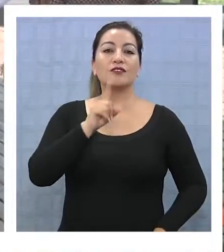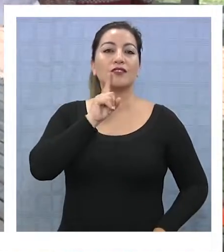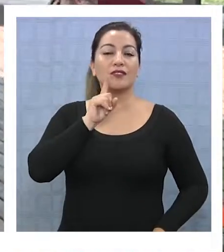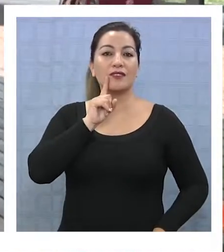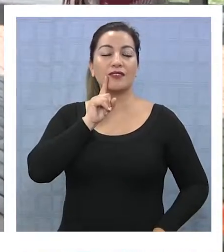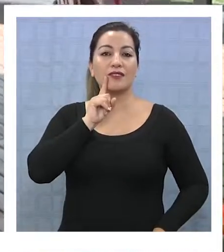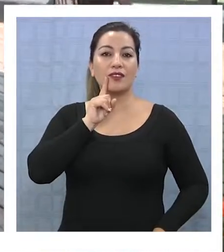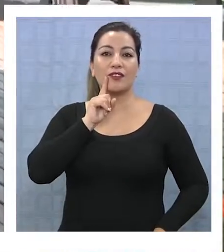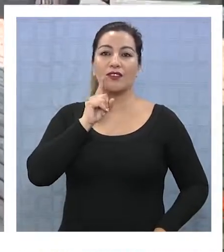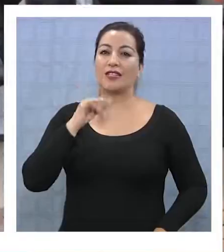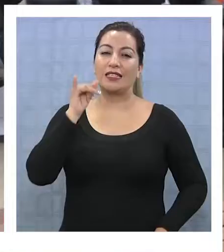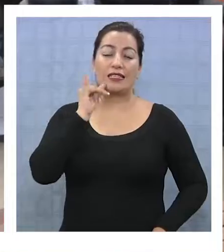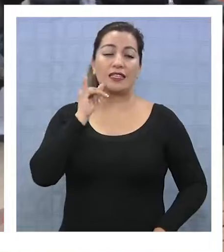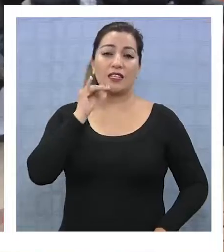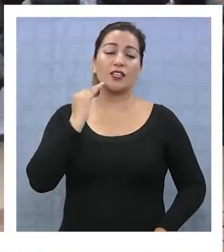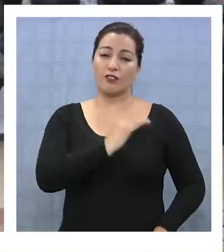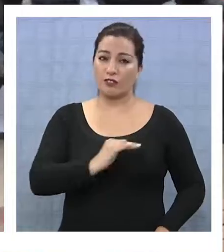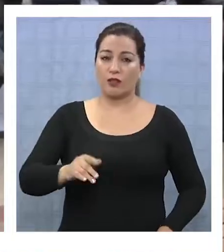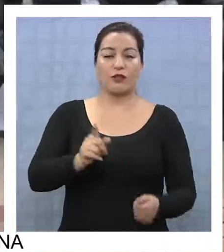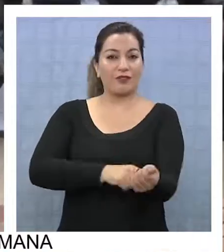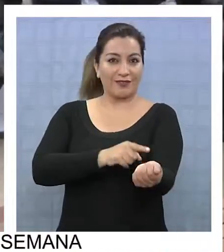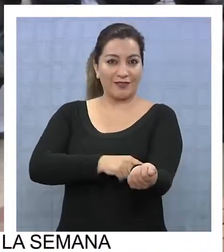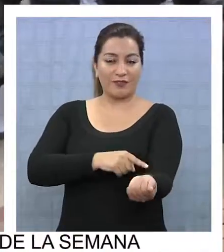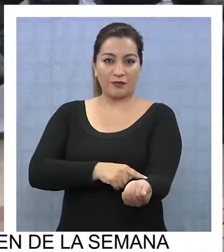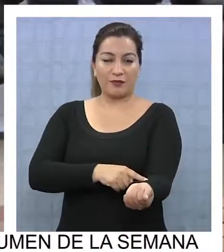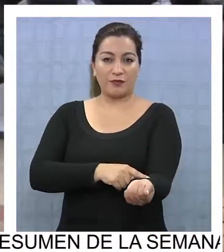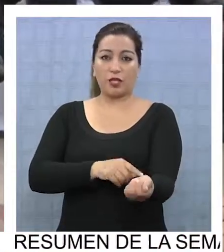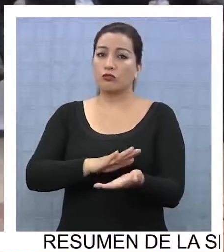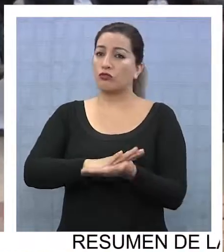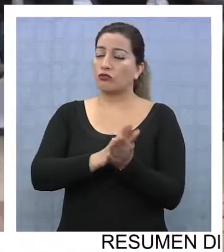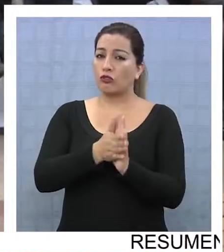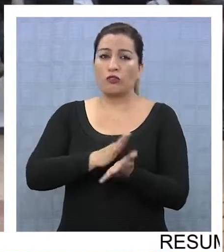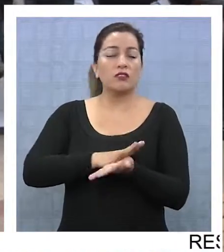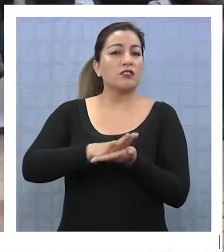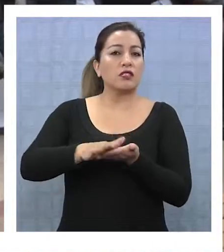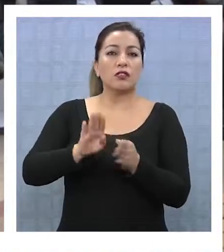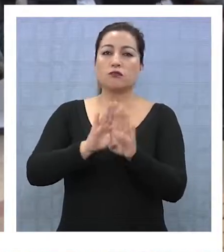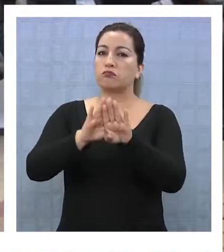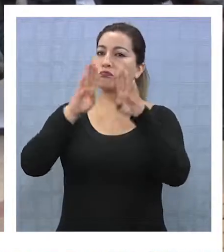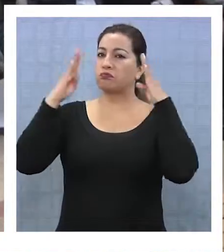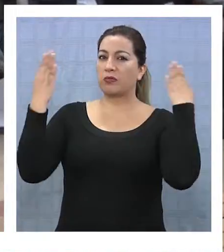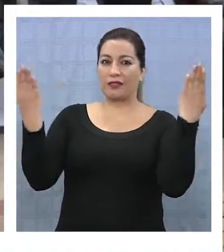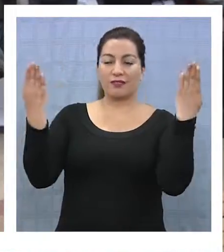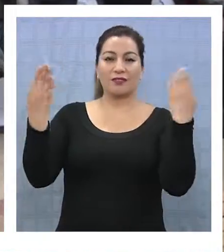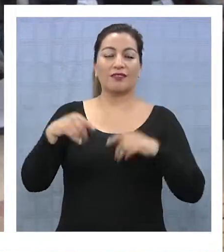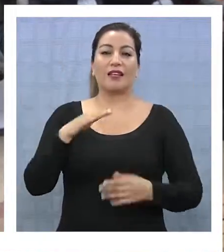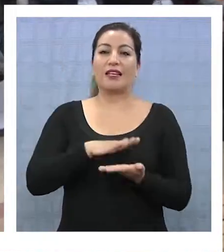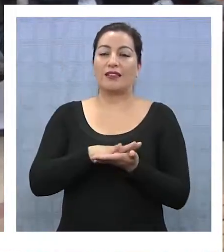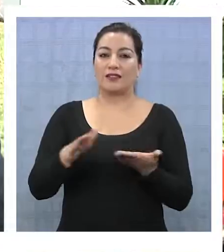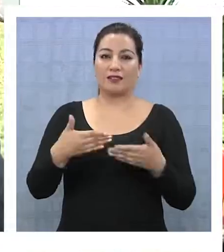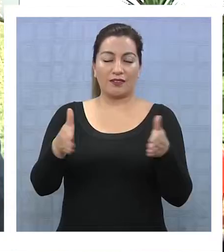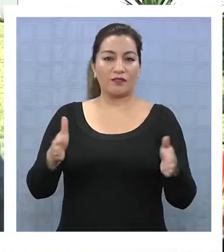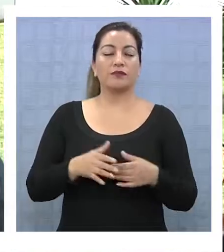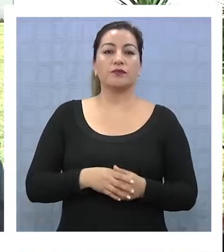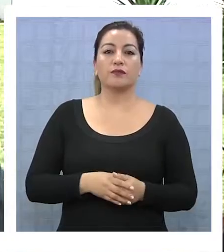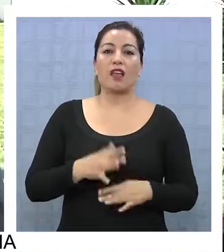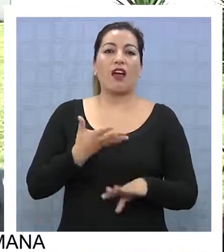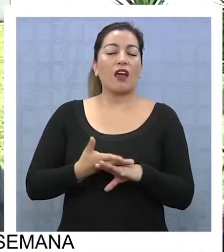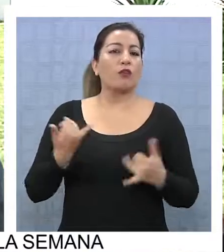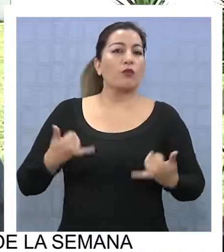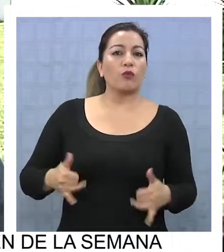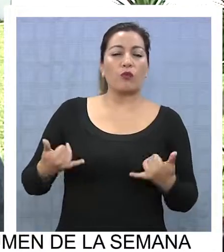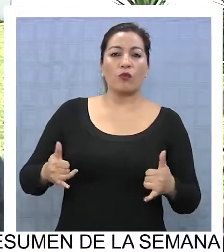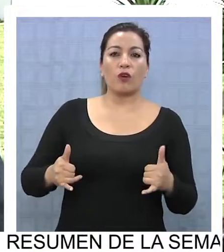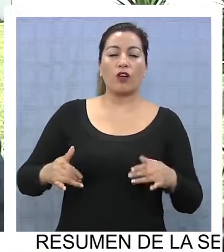en nuestra ciudad son los pequeños, así que la familia en forma gratuita va a estar todo abierto ahí. Van a haber